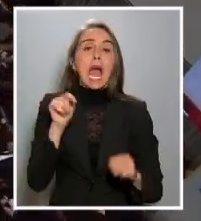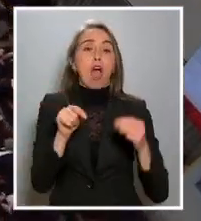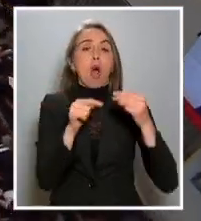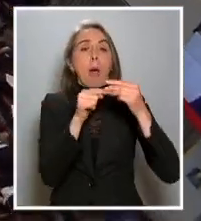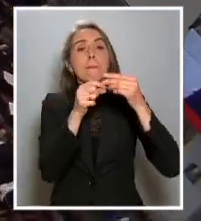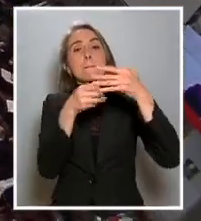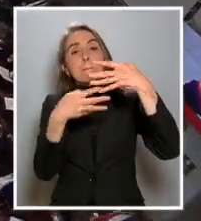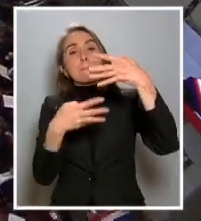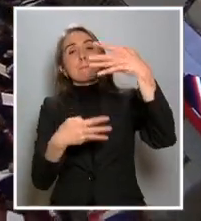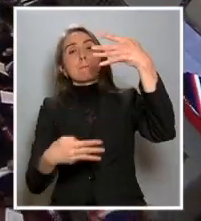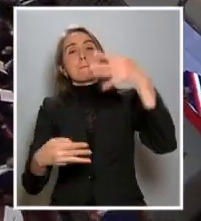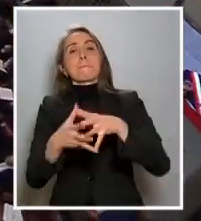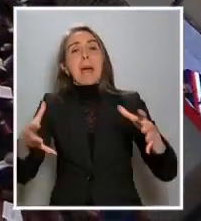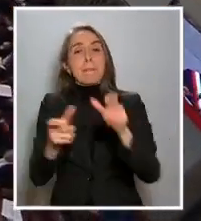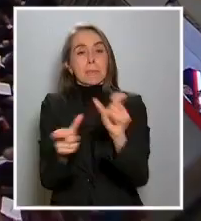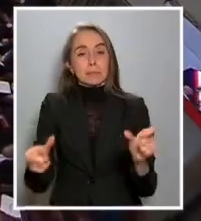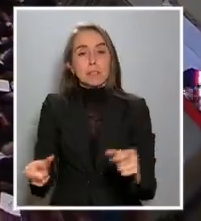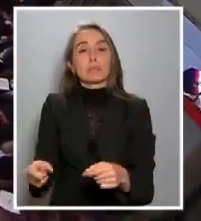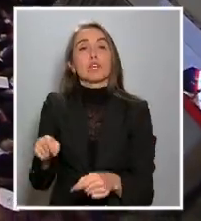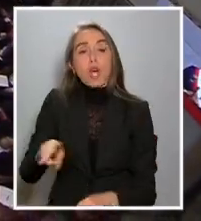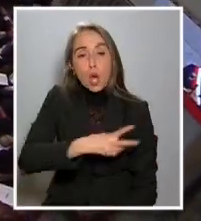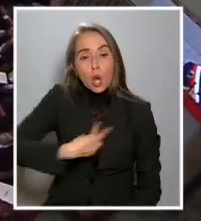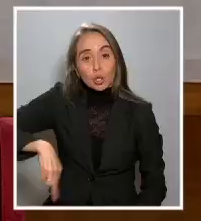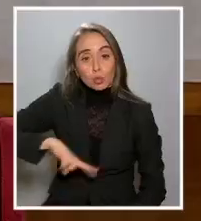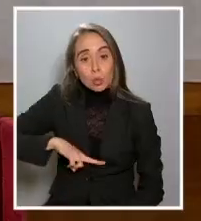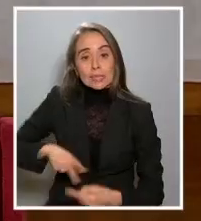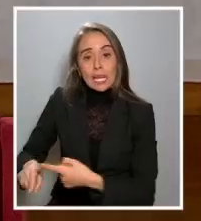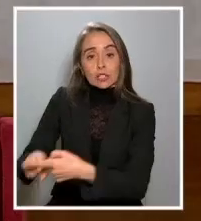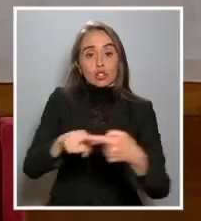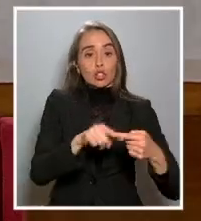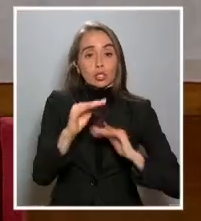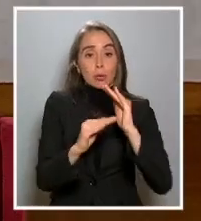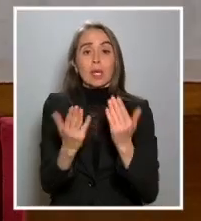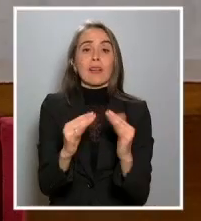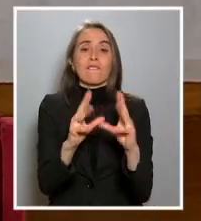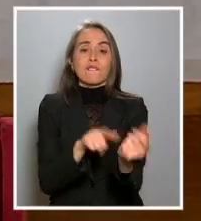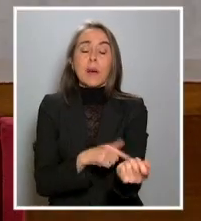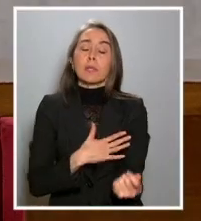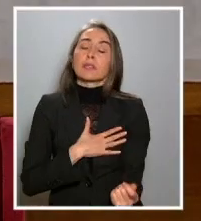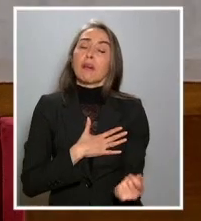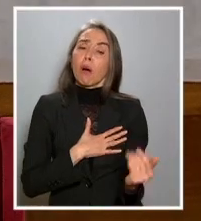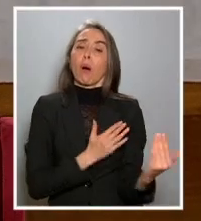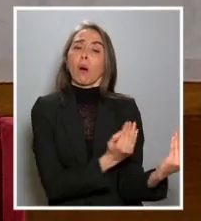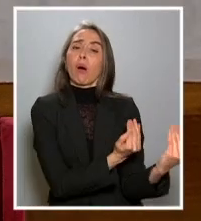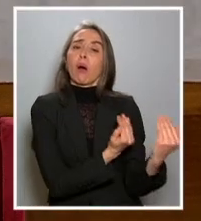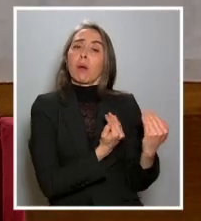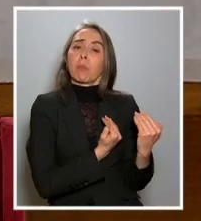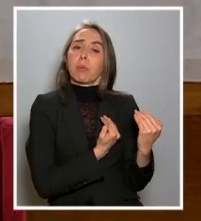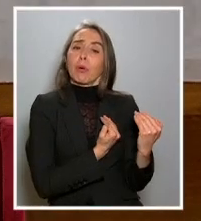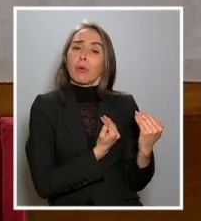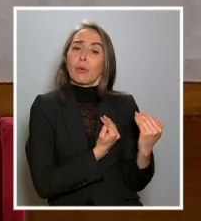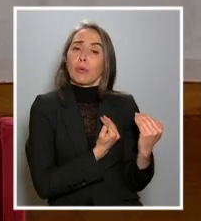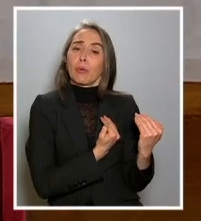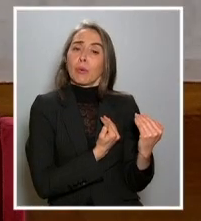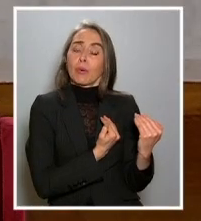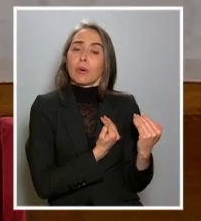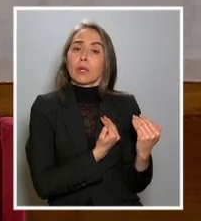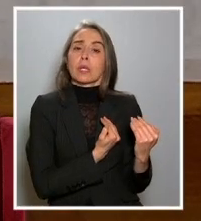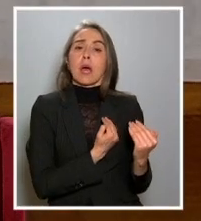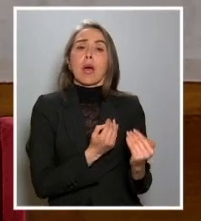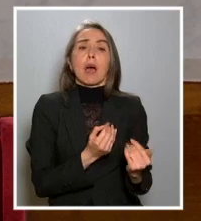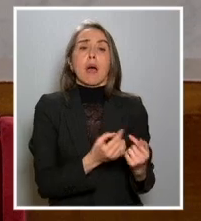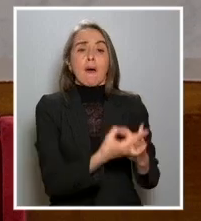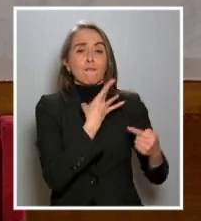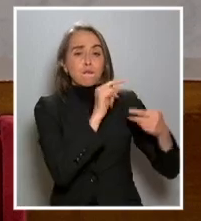significativamente. Nuestra sociedad de cuidado requiere que las familias se sientan apoyadas tanto en sus